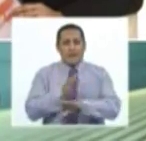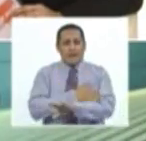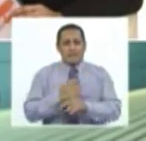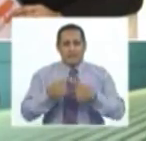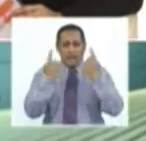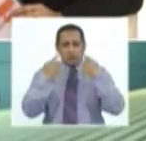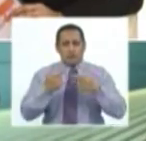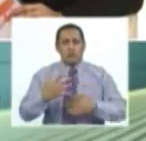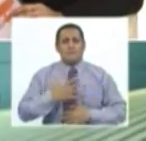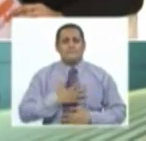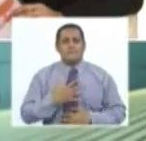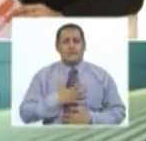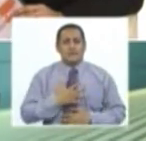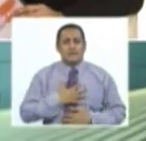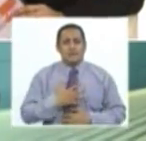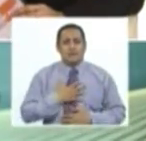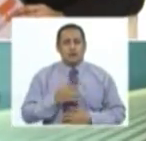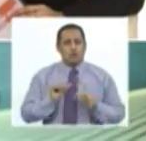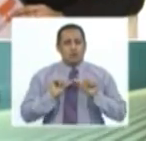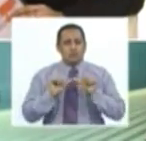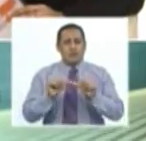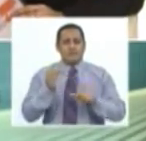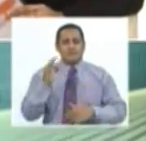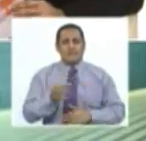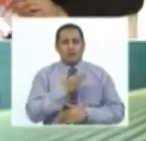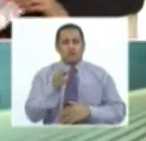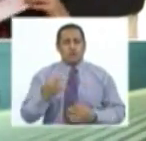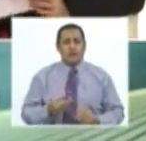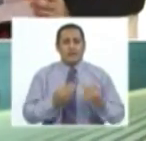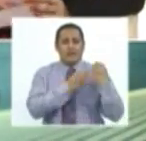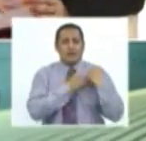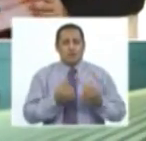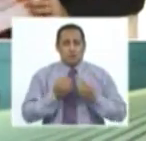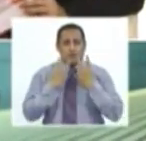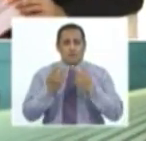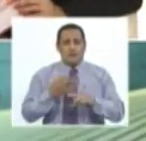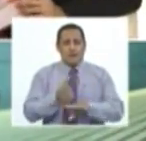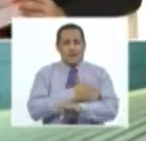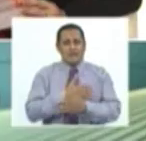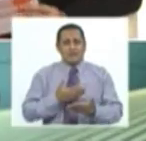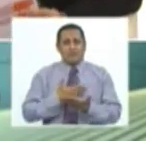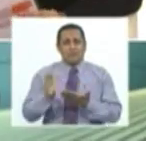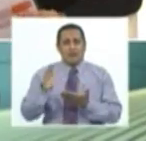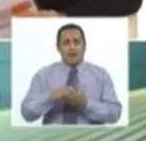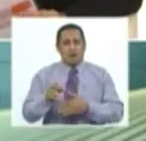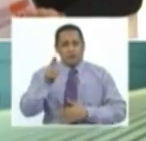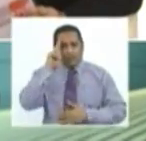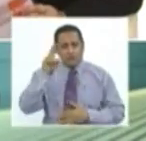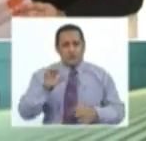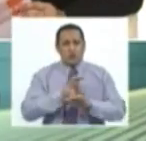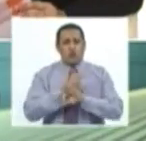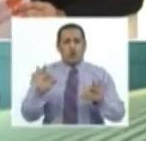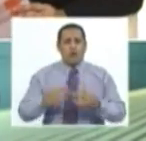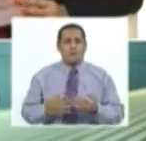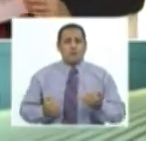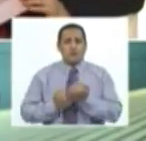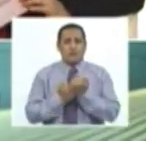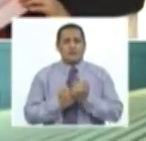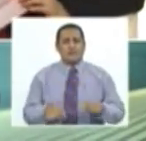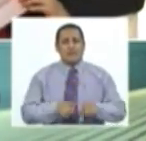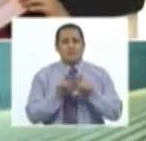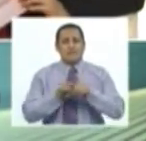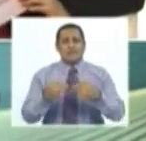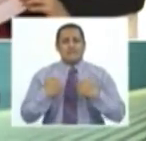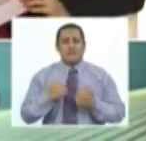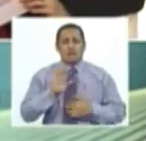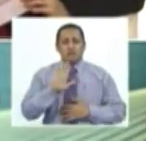sobre mi continuidad o no en el cargo, porque se me iba a retirar la confianza o se me iba a respaldar, tenía todo